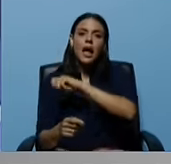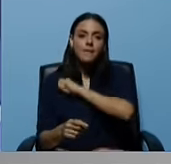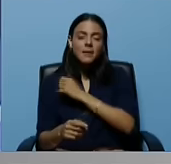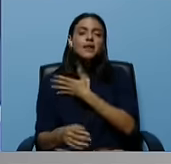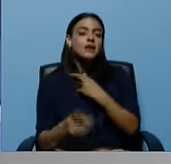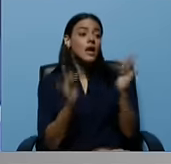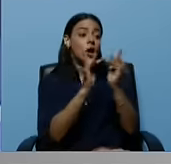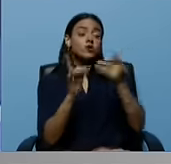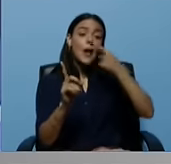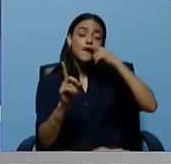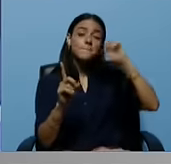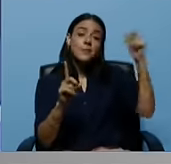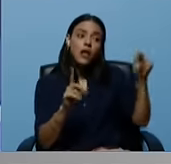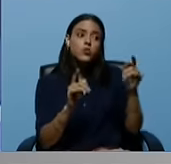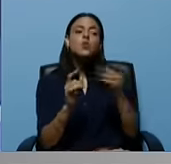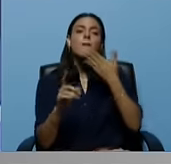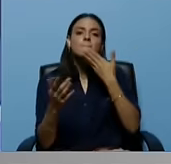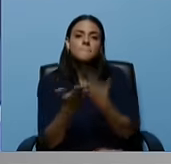El presidente Maduro